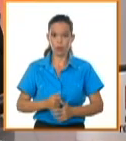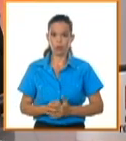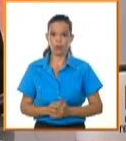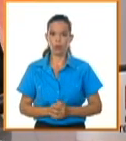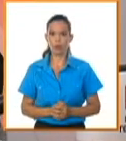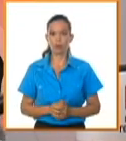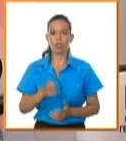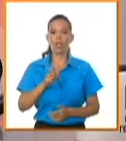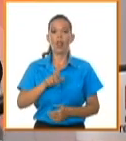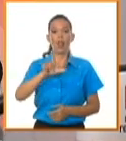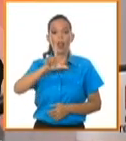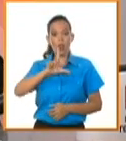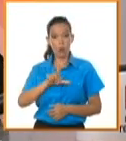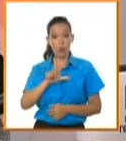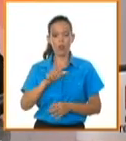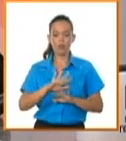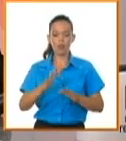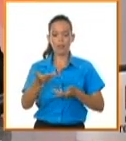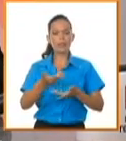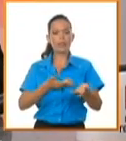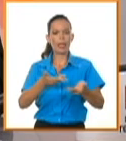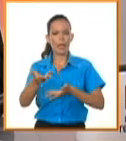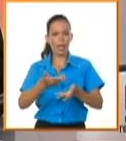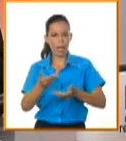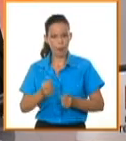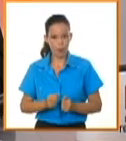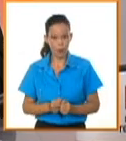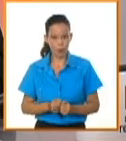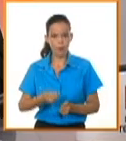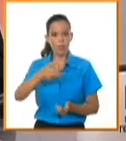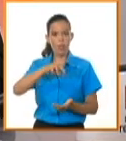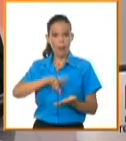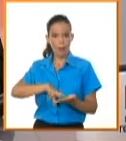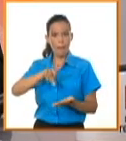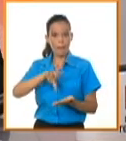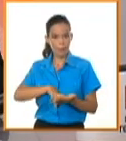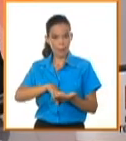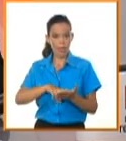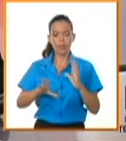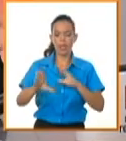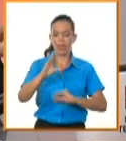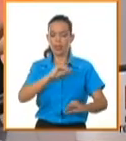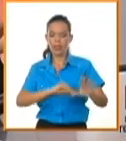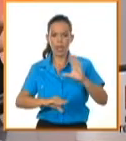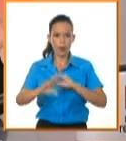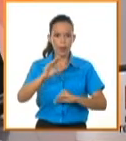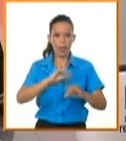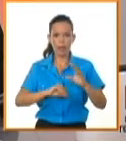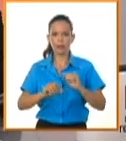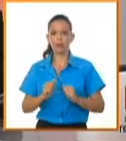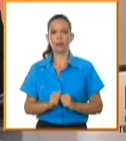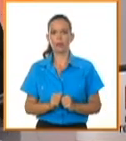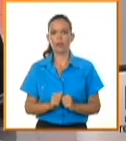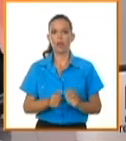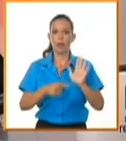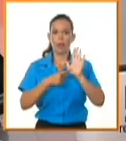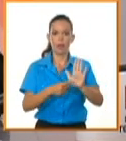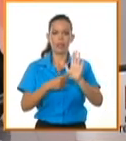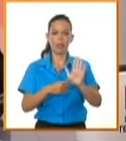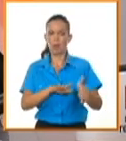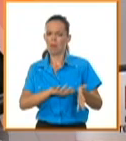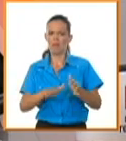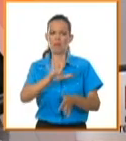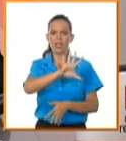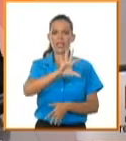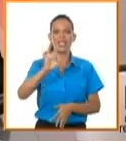el lunes con ese intercambio el martes tuvimos un foro de debate con un aproximadamente casi 500 opiniones que se recibieron